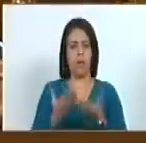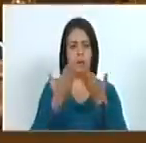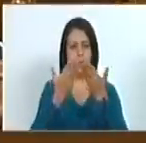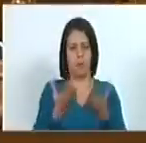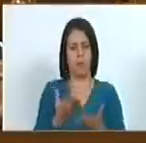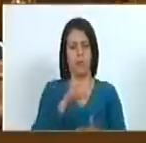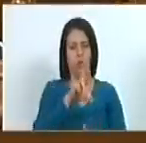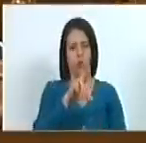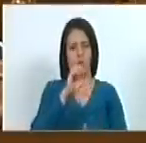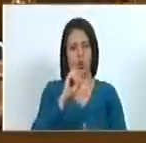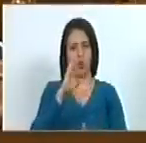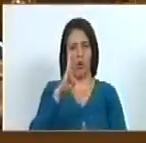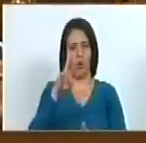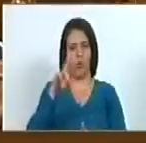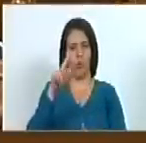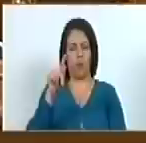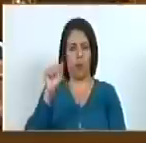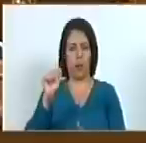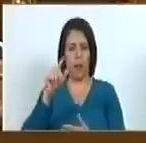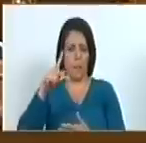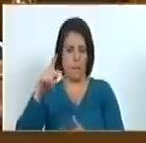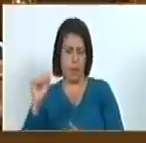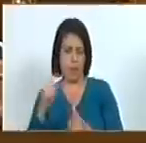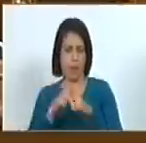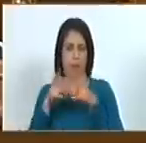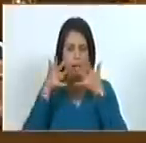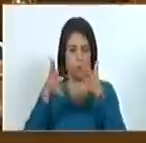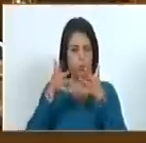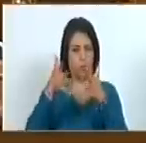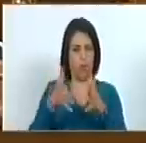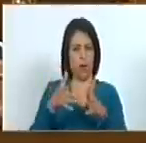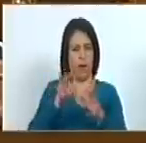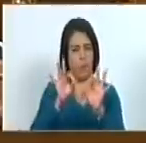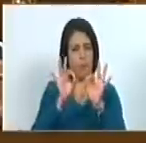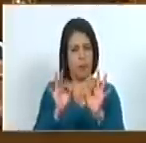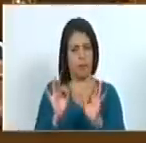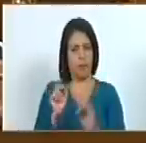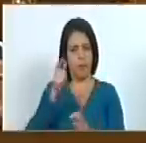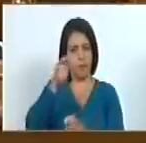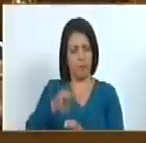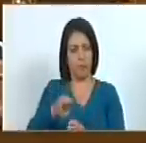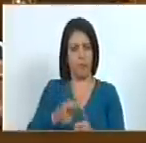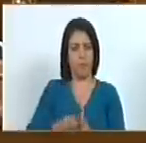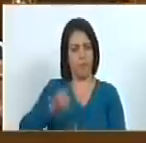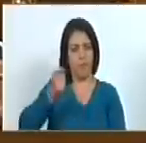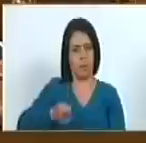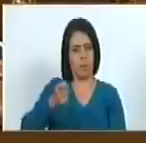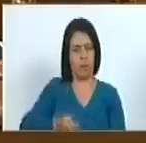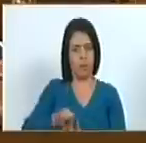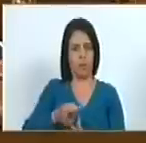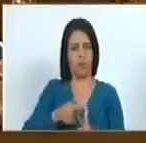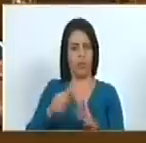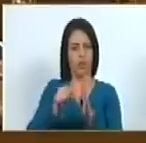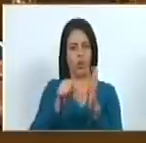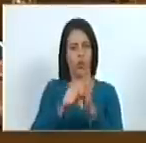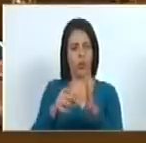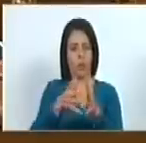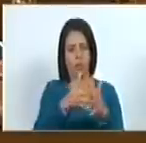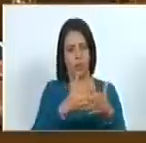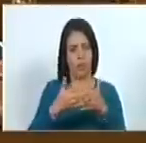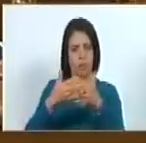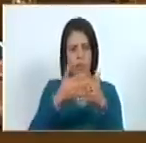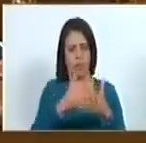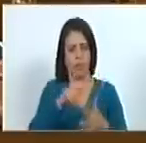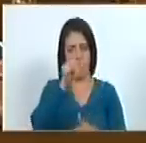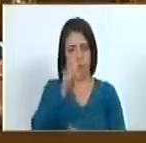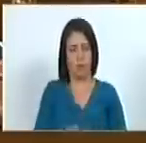a Robert B. Pincus, asesor especial designado por el juez del Distrito de Delaware, Leonard